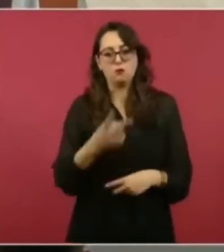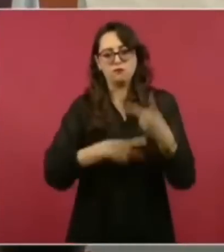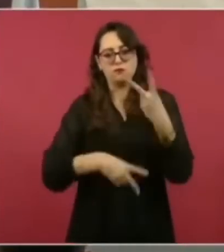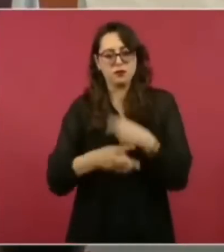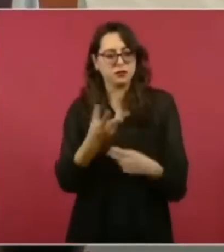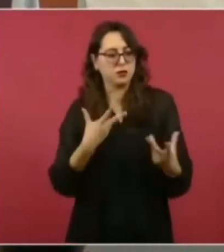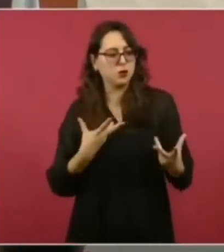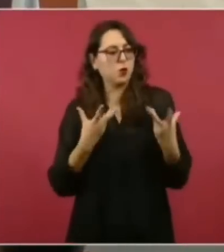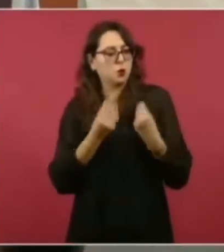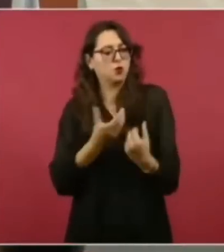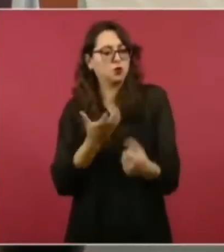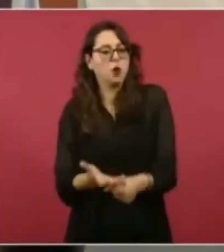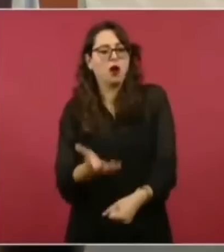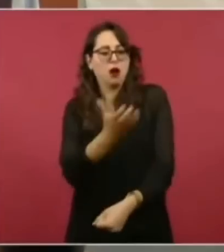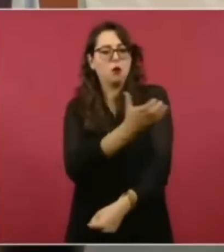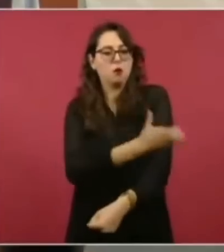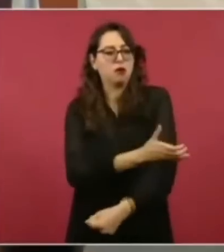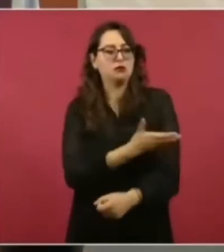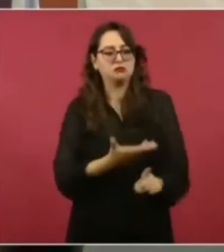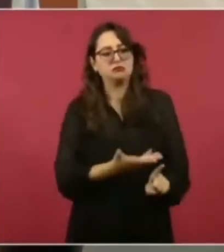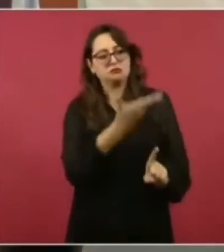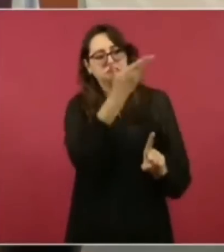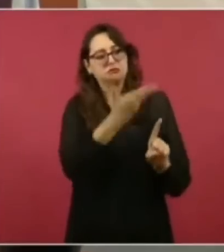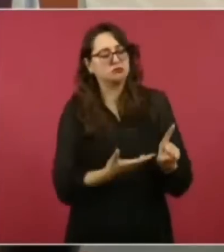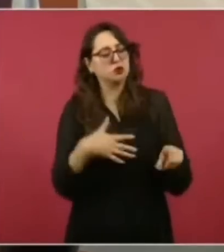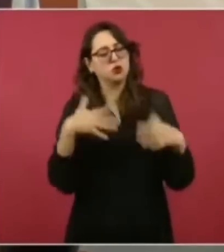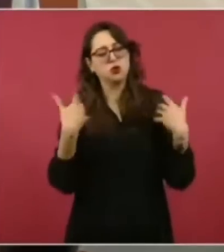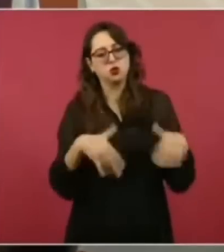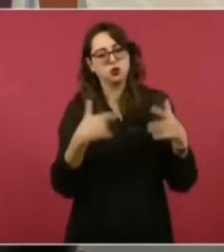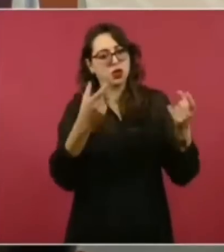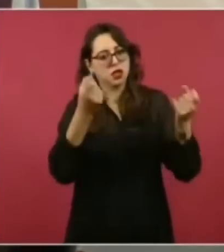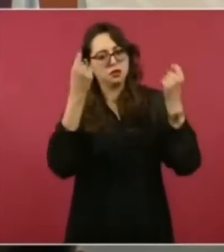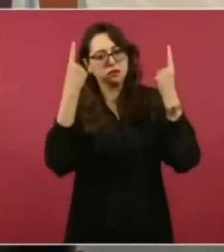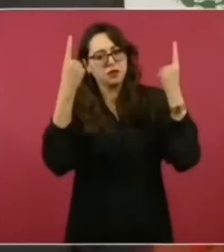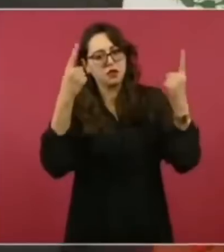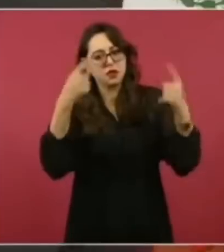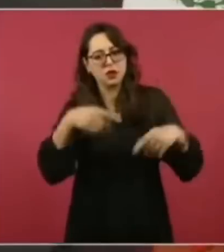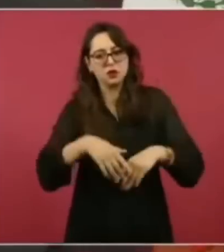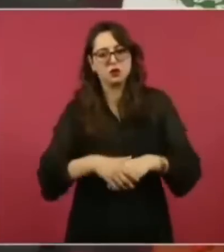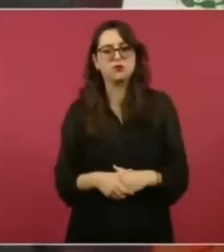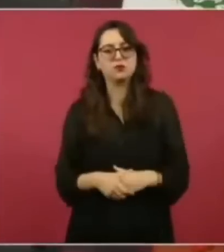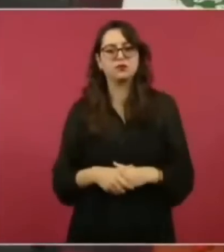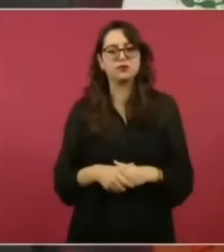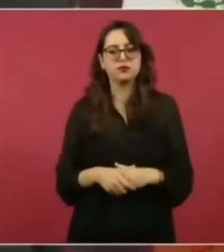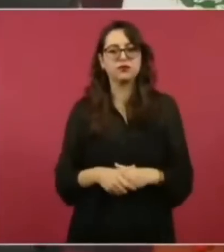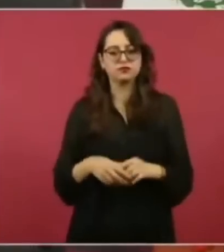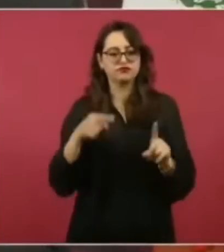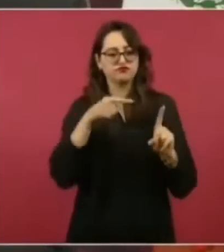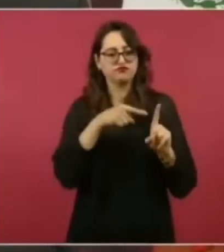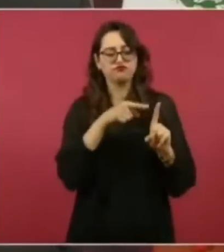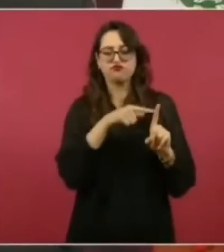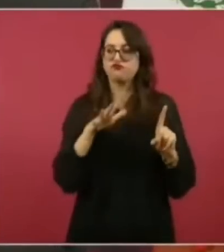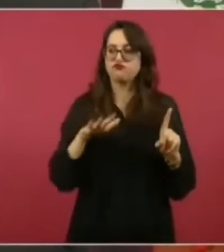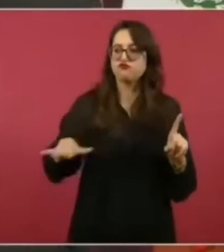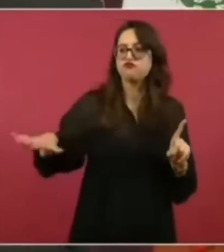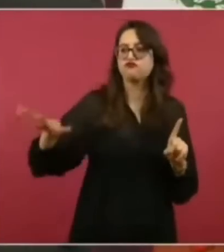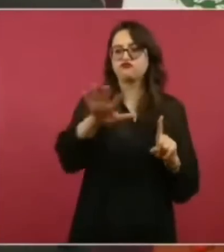día de hoy, porque para nosotros es una gran personalidad, un hombre con dimensión